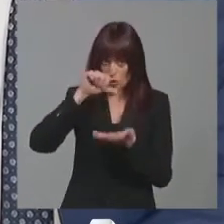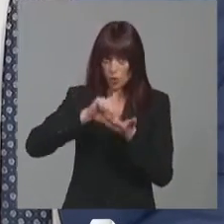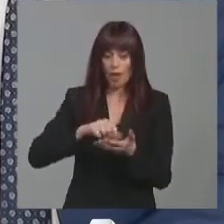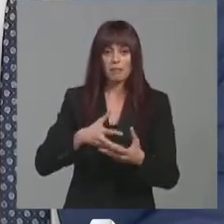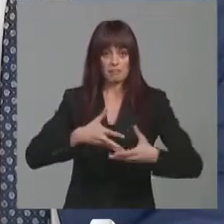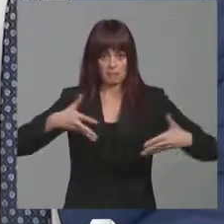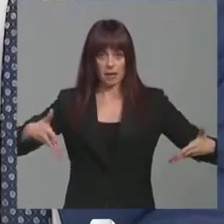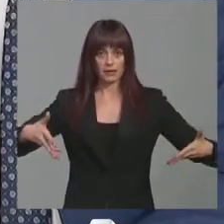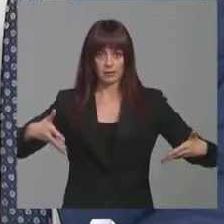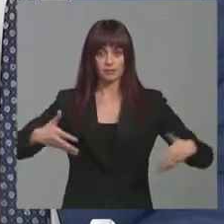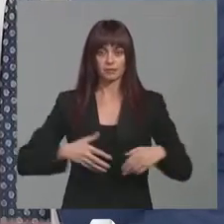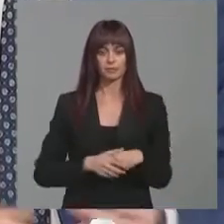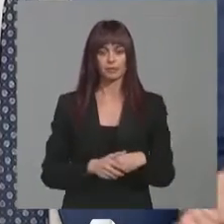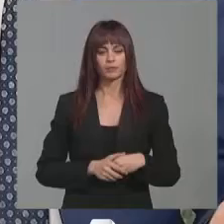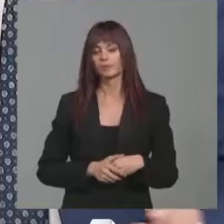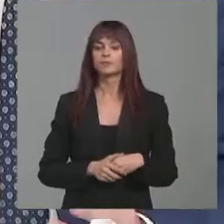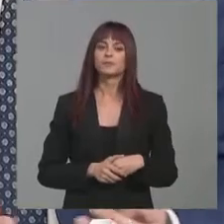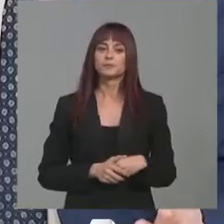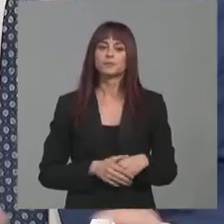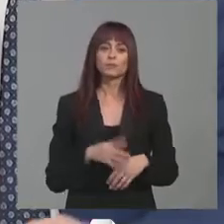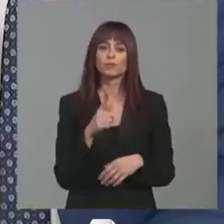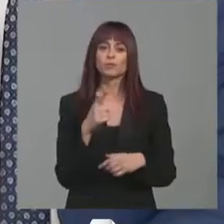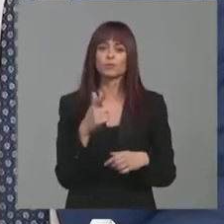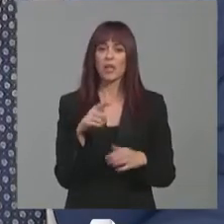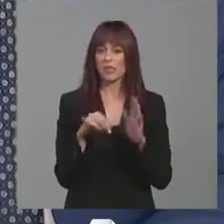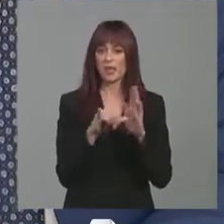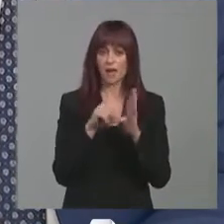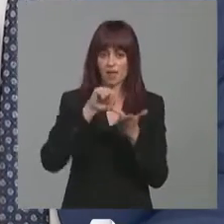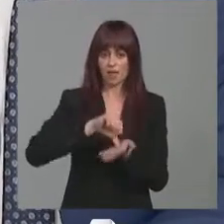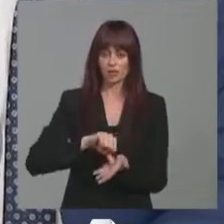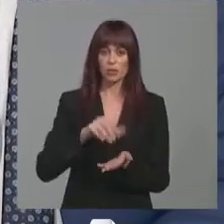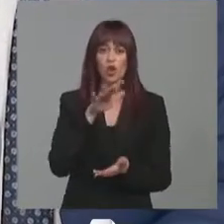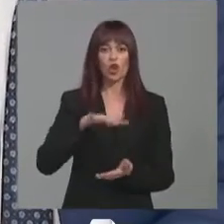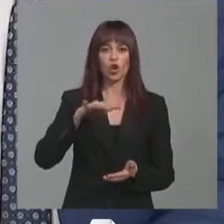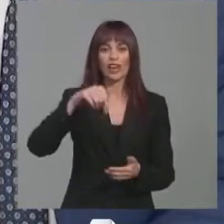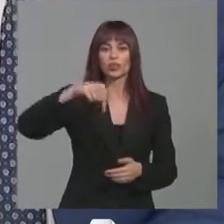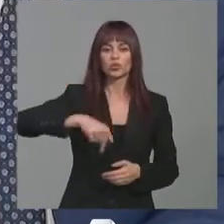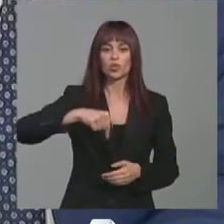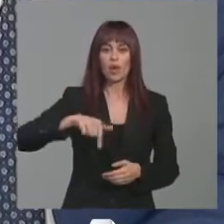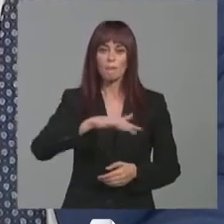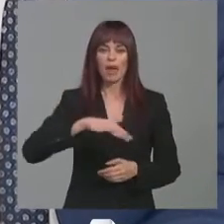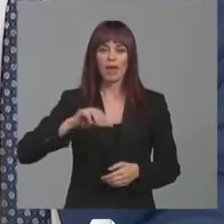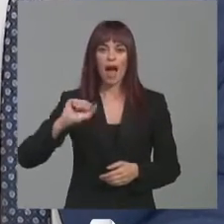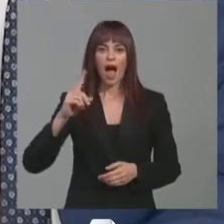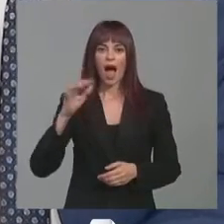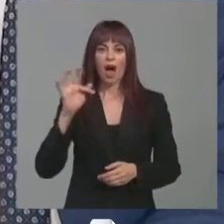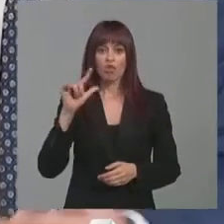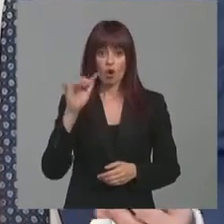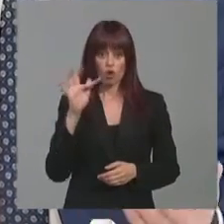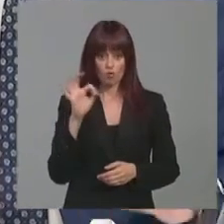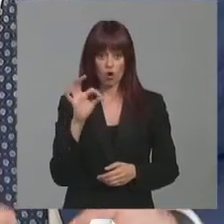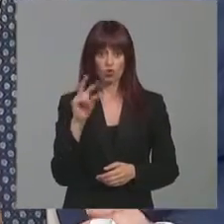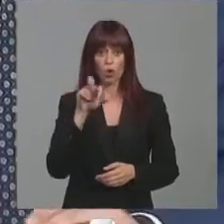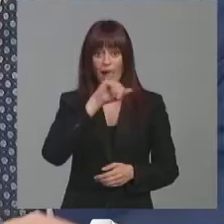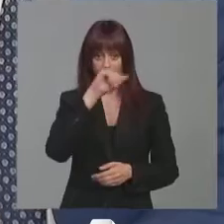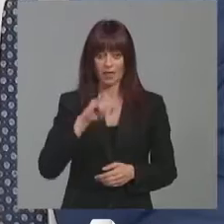sobre todo en una parte que además va a quedar muy céntrica porque es toda la parte sur sur de la plaza Adolfo Suárez que se va a ampliar gracias a